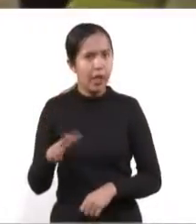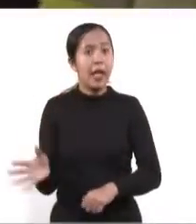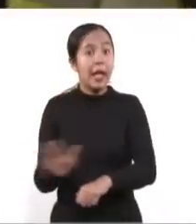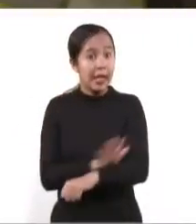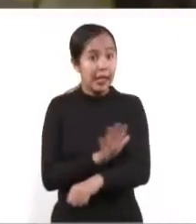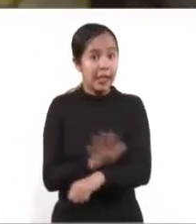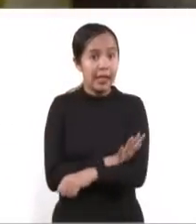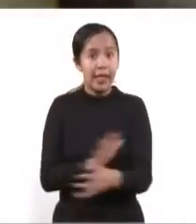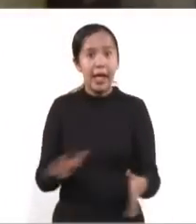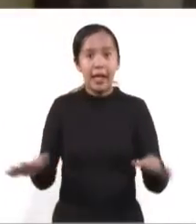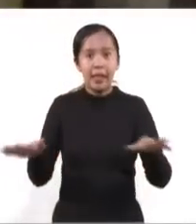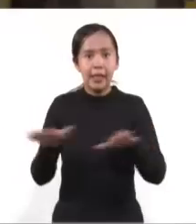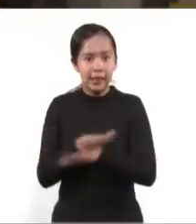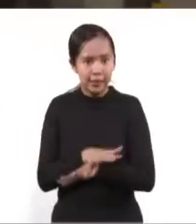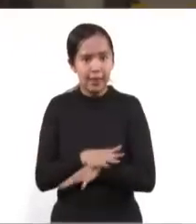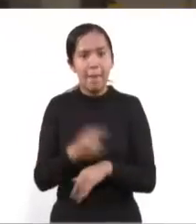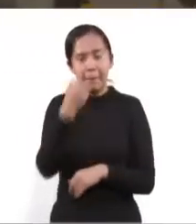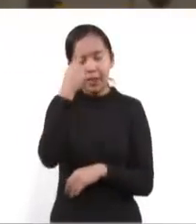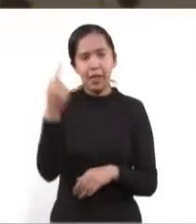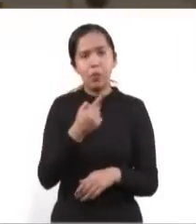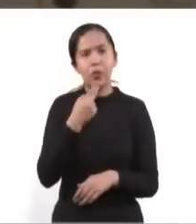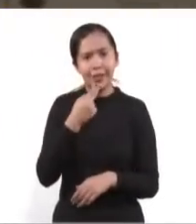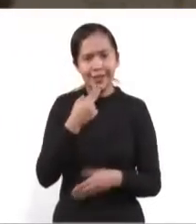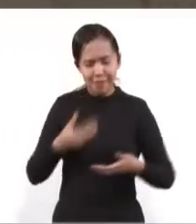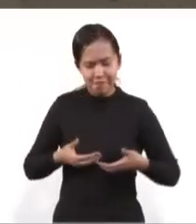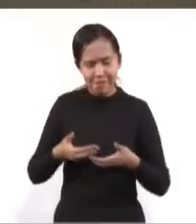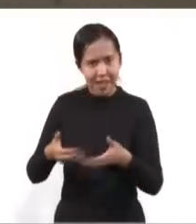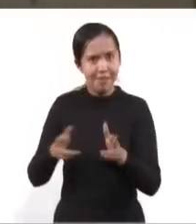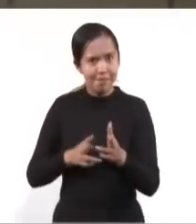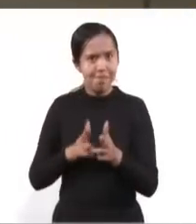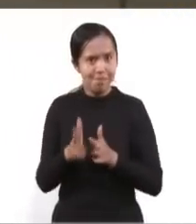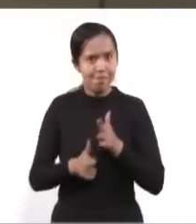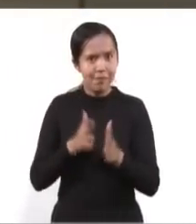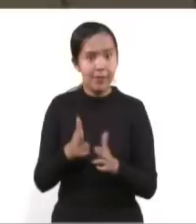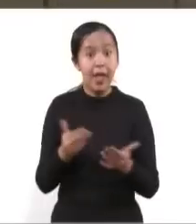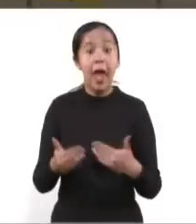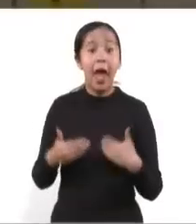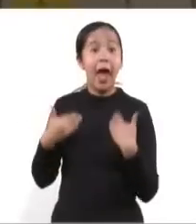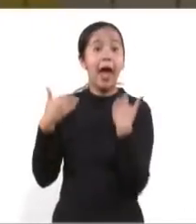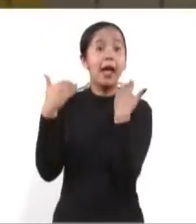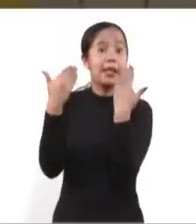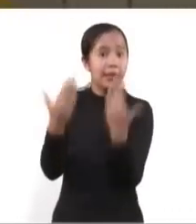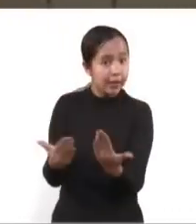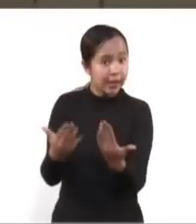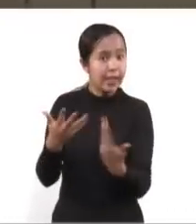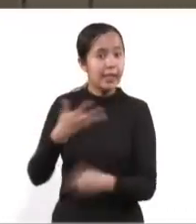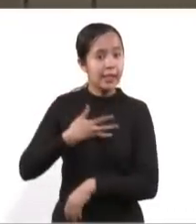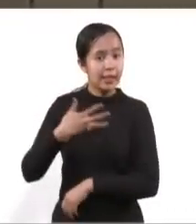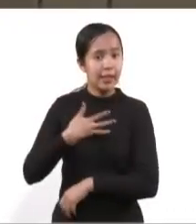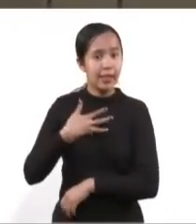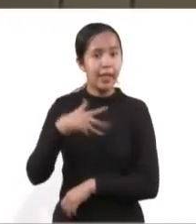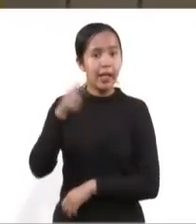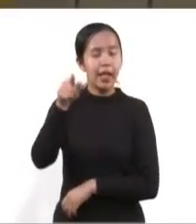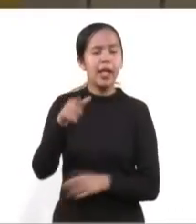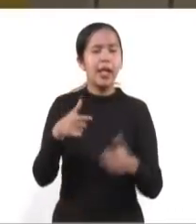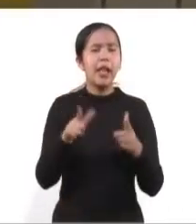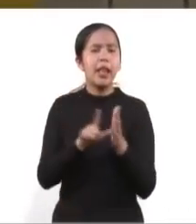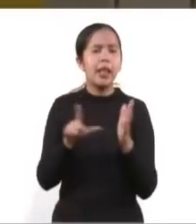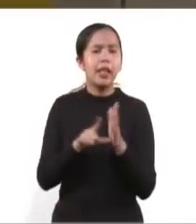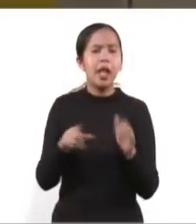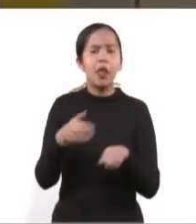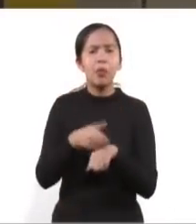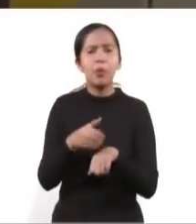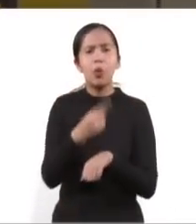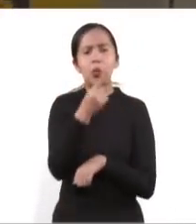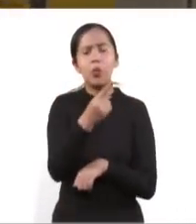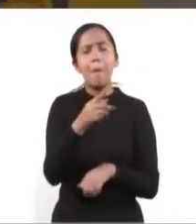es la que opera directamente ya las vías del tren. En la parte de atrás están los tramos de las líneas 1,